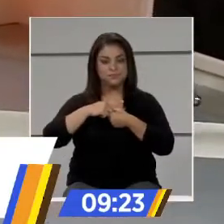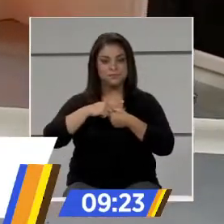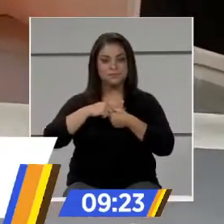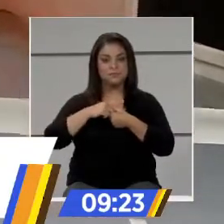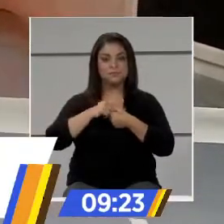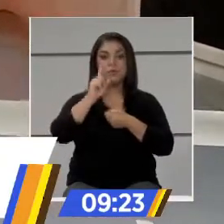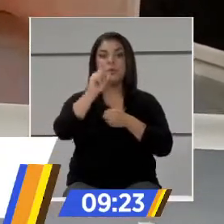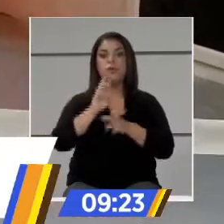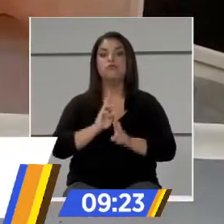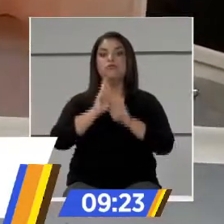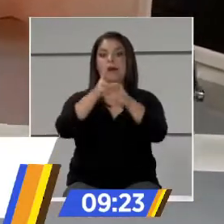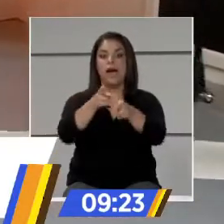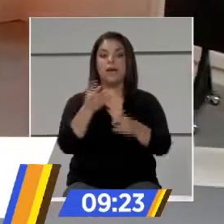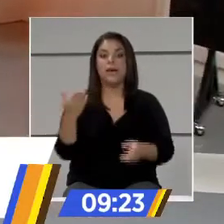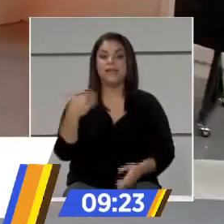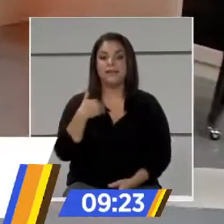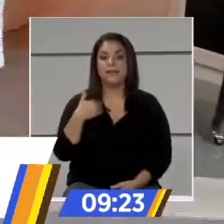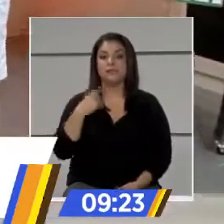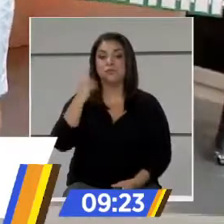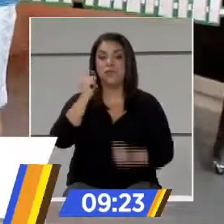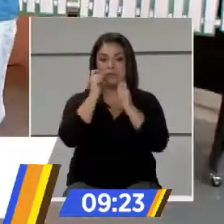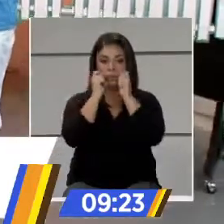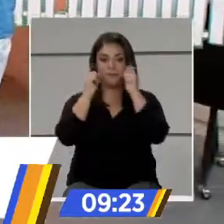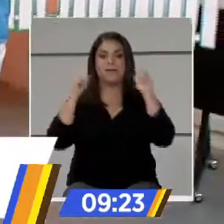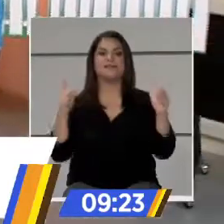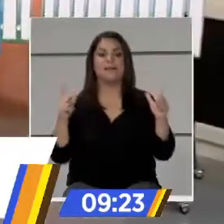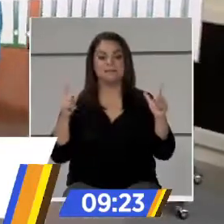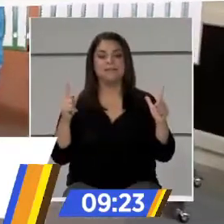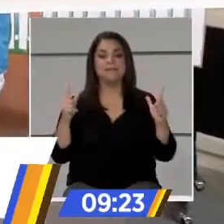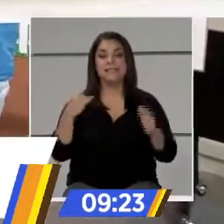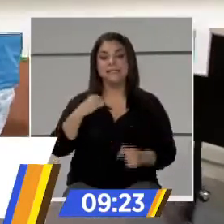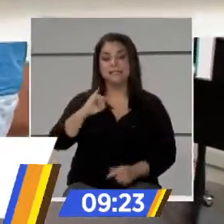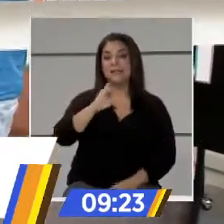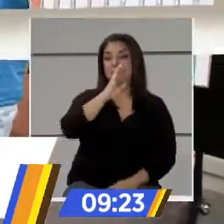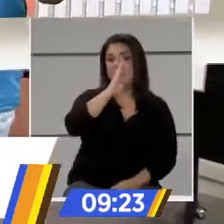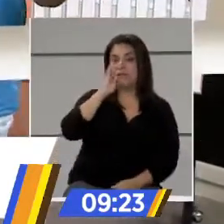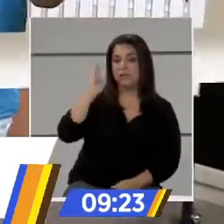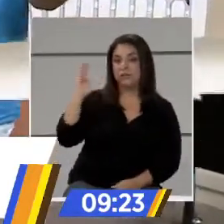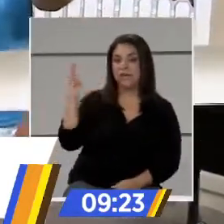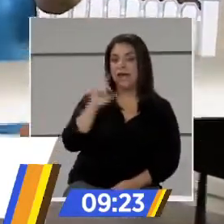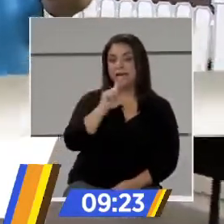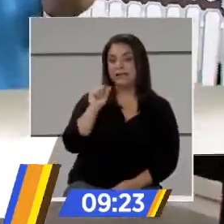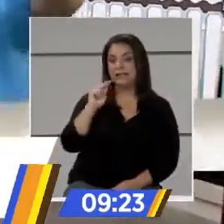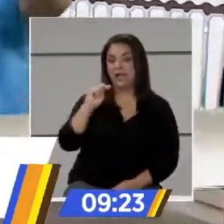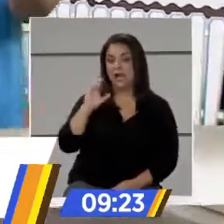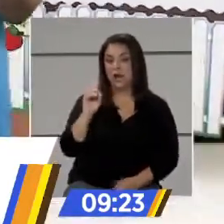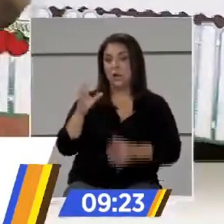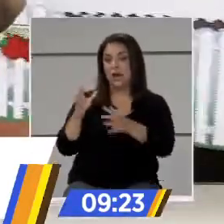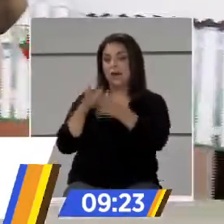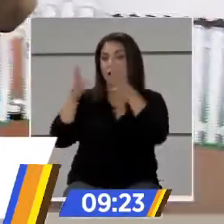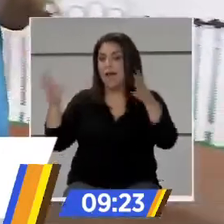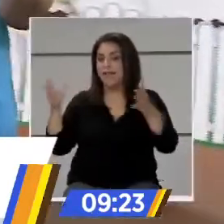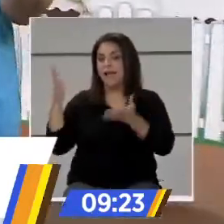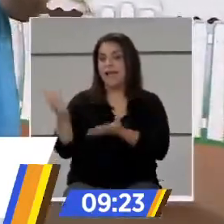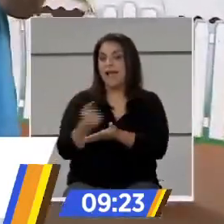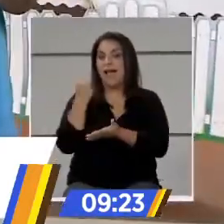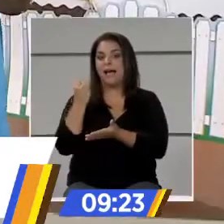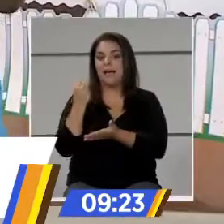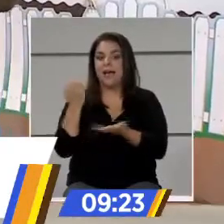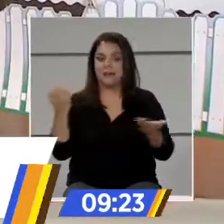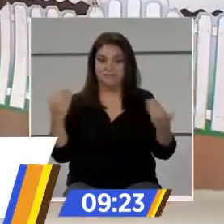un regalo que tenemos. Una sorpresa. Ajá, es una sorpresa. Y si la Biblioteca de Llano Grande se lo ganara, quedarían pero felices. Que nos